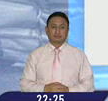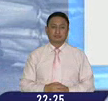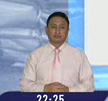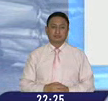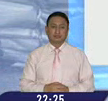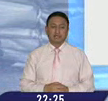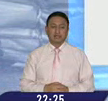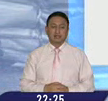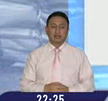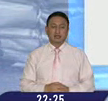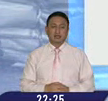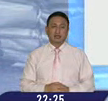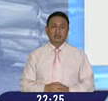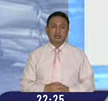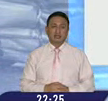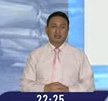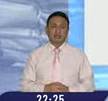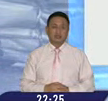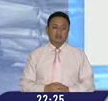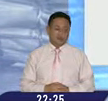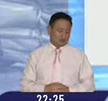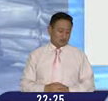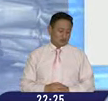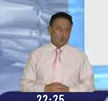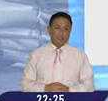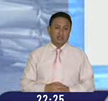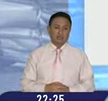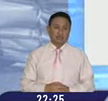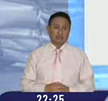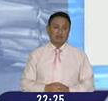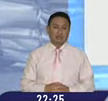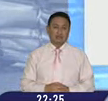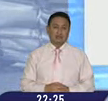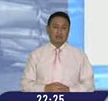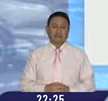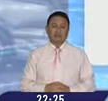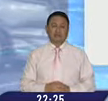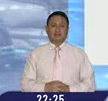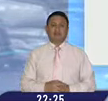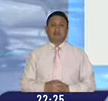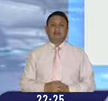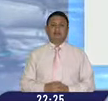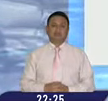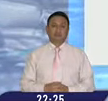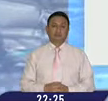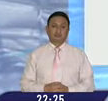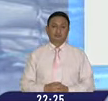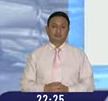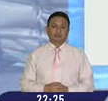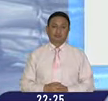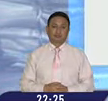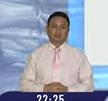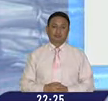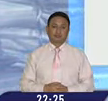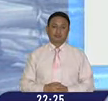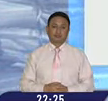3.657 siniestros de tránsito, que han dejado 214 personas fallecidas. Más